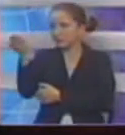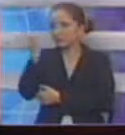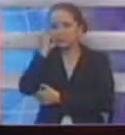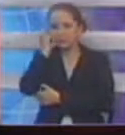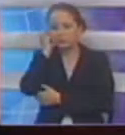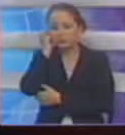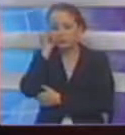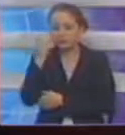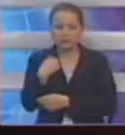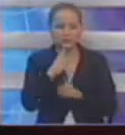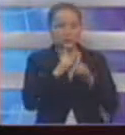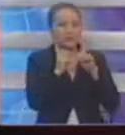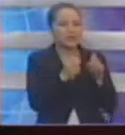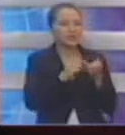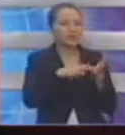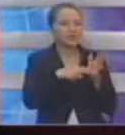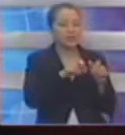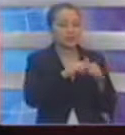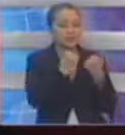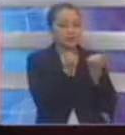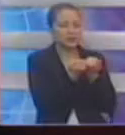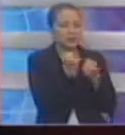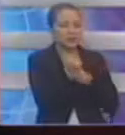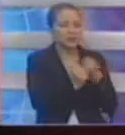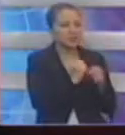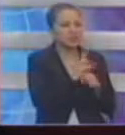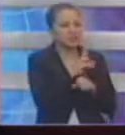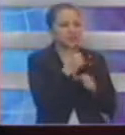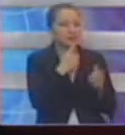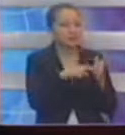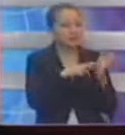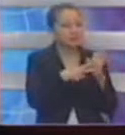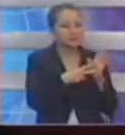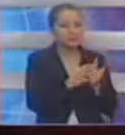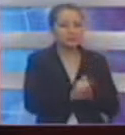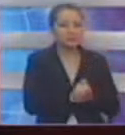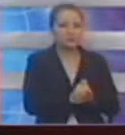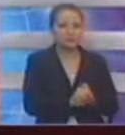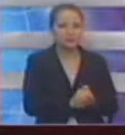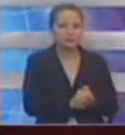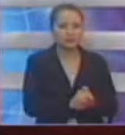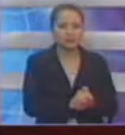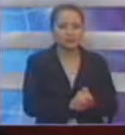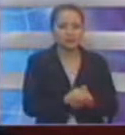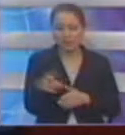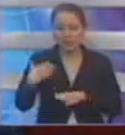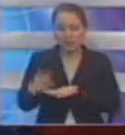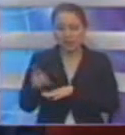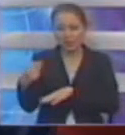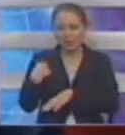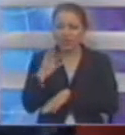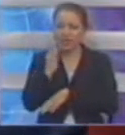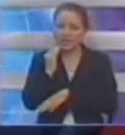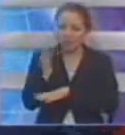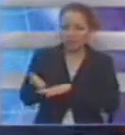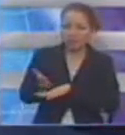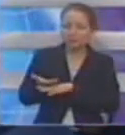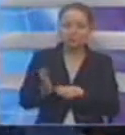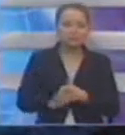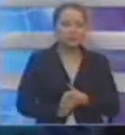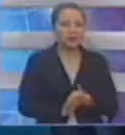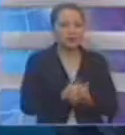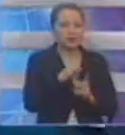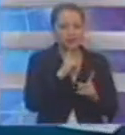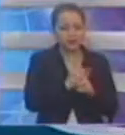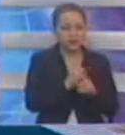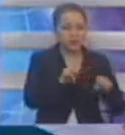Le pregunto a usted, ¿qué es el siglo XXI, el socialismo del siglo XXI? Mire, el socialismo del siglo XXI... Con la experiencia que usted vivió hace años atrás. Mire, el socialismo